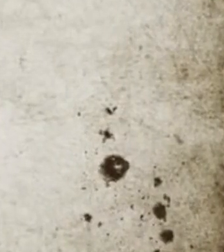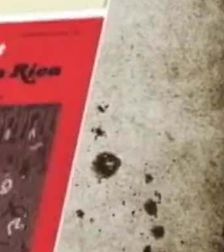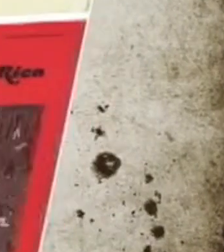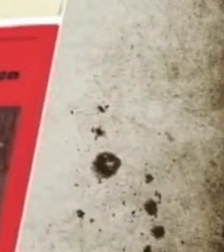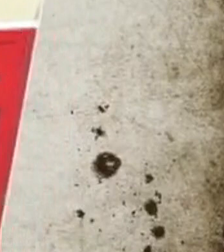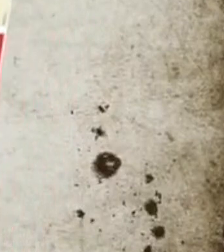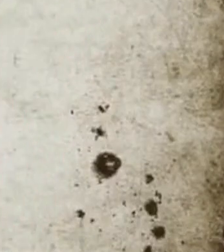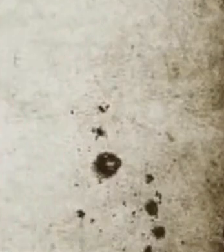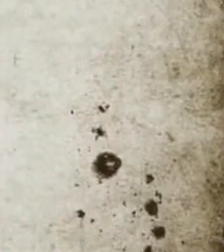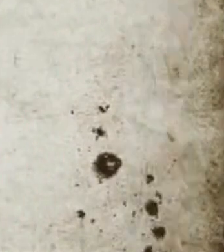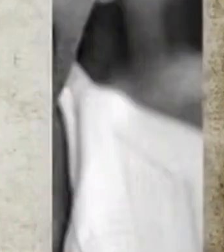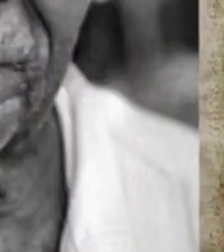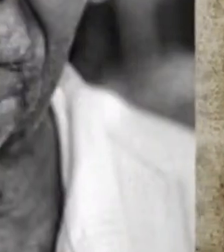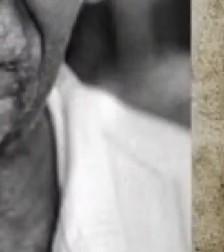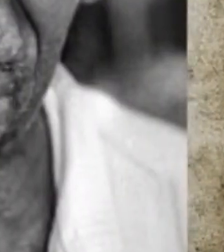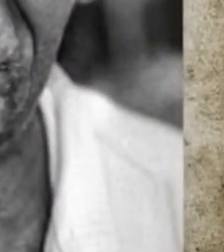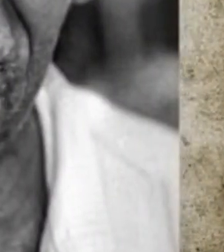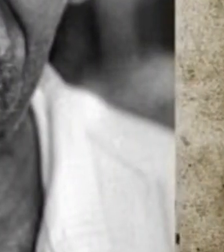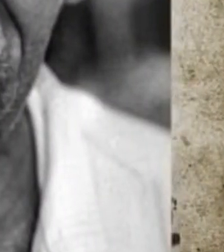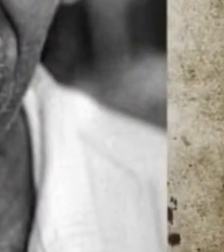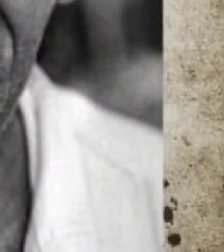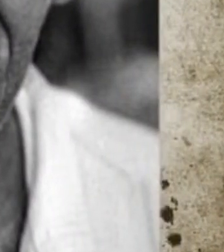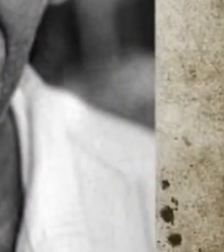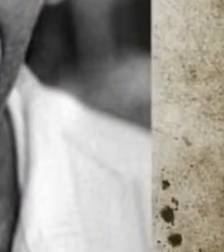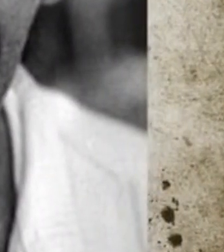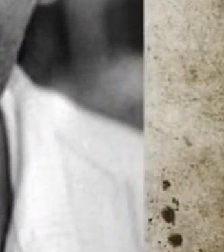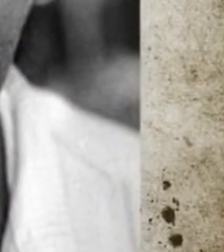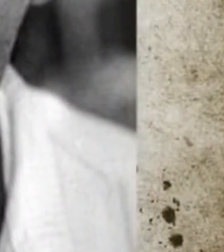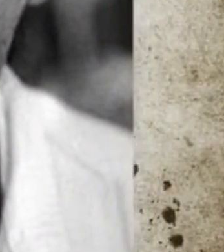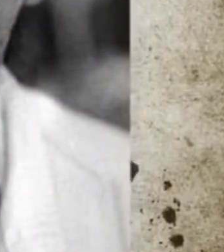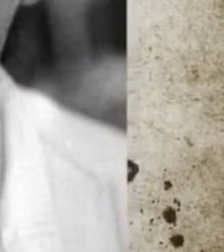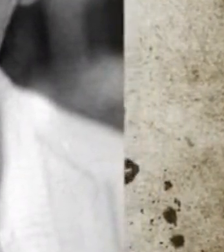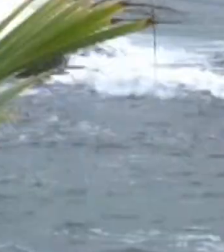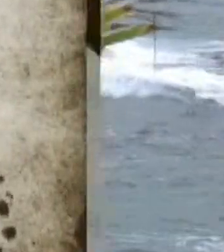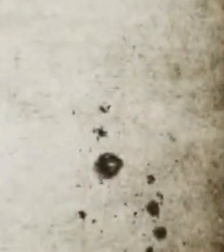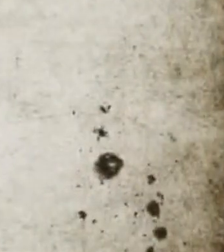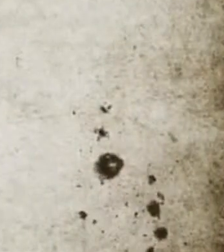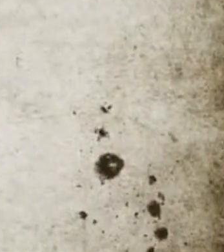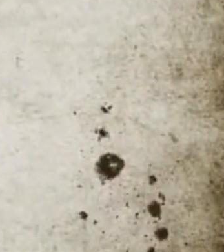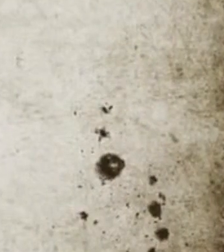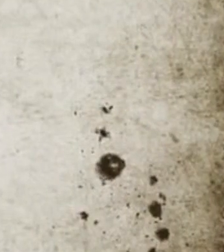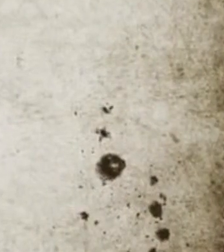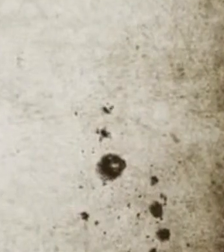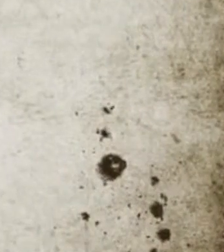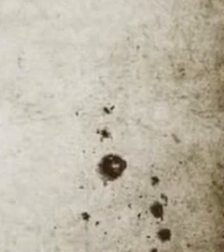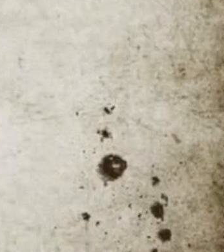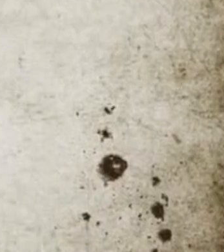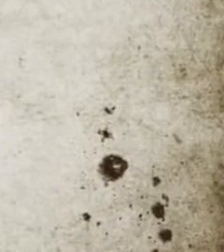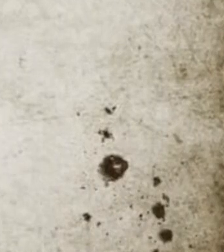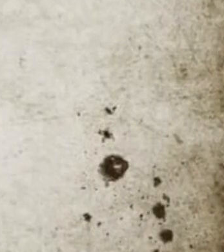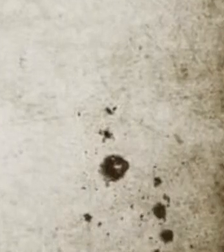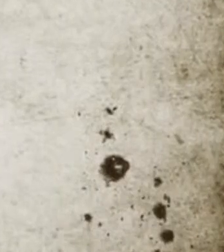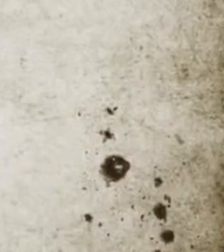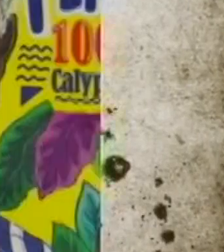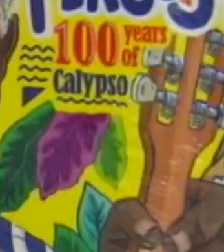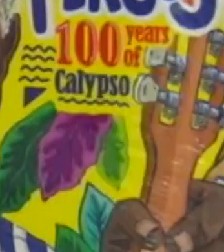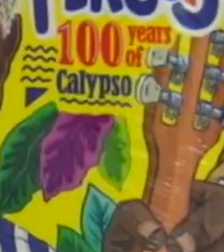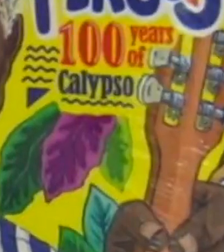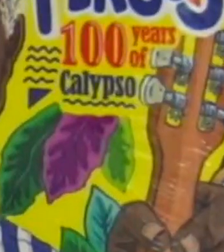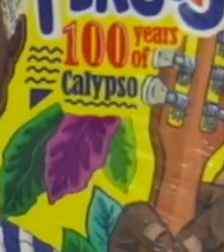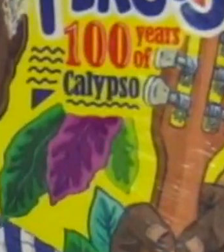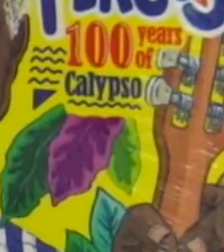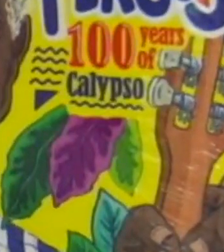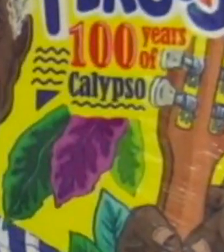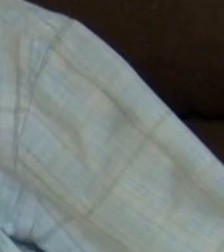musical. Yo me gustaba mucho el calipso. Cuando yo hace un calipso, yo hace con mucho broma.